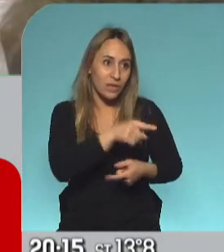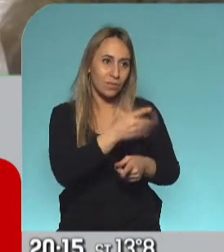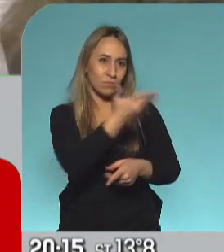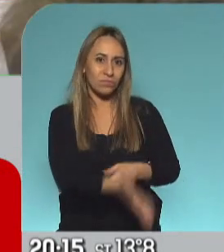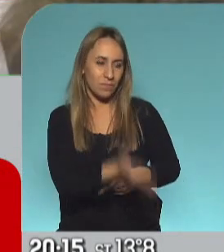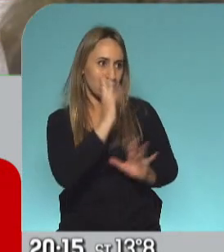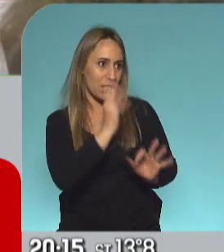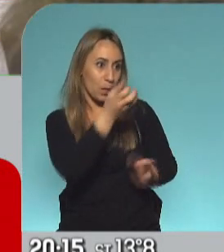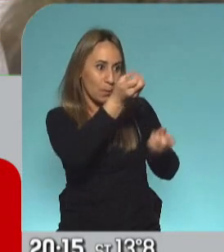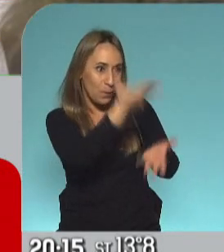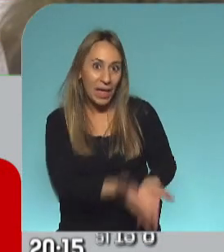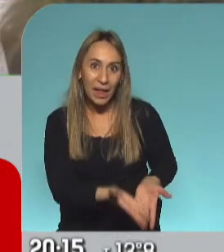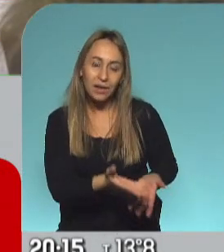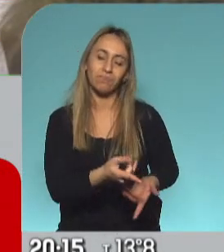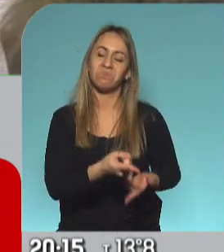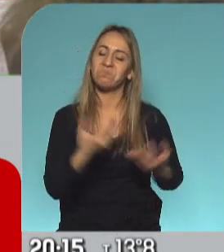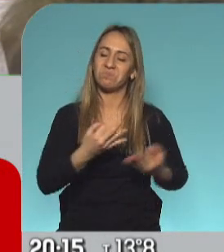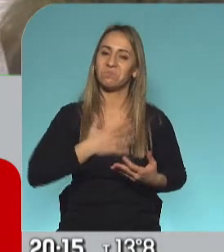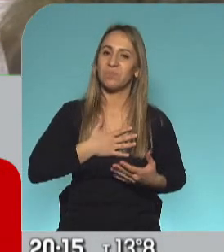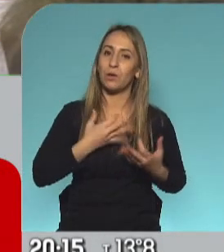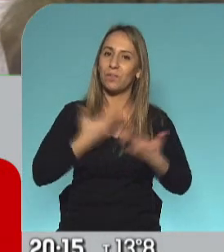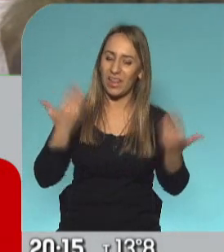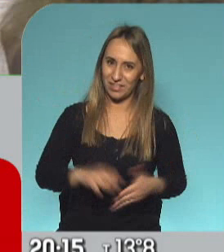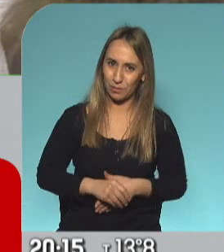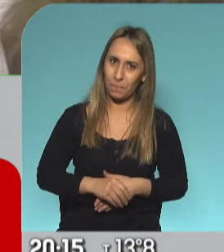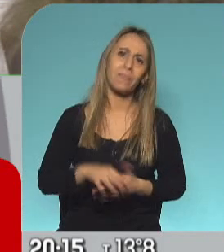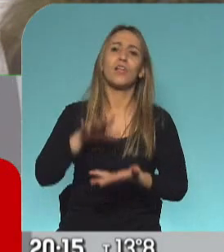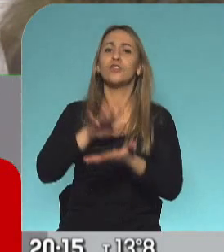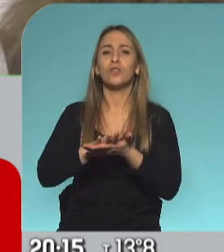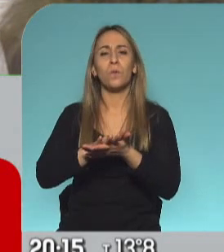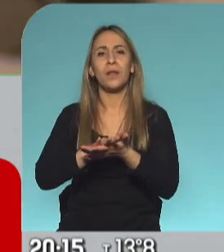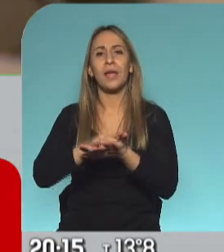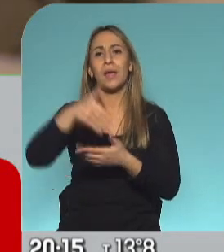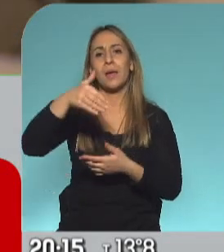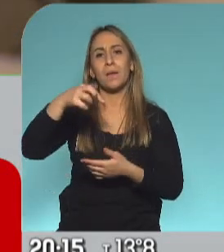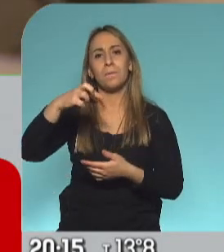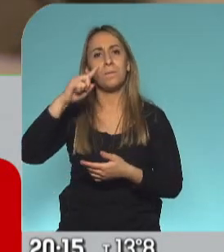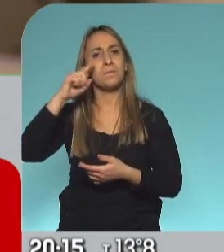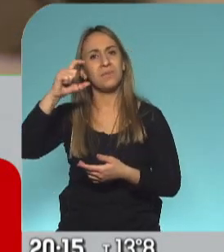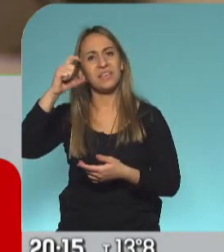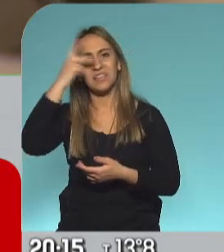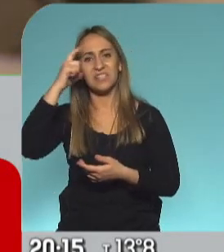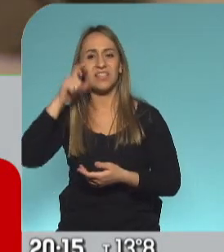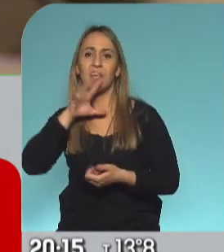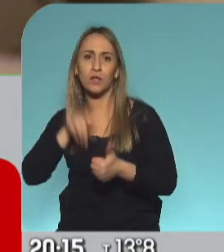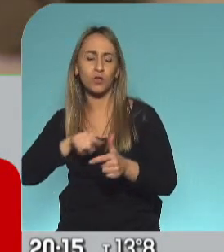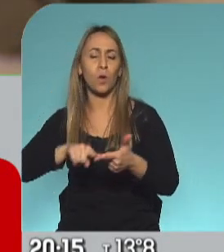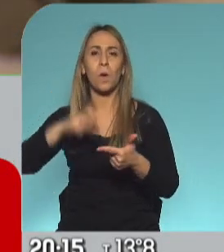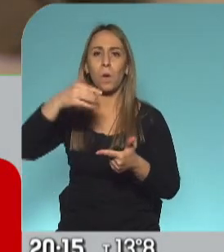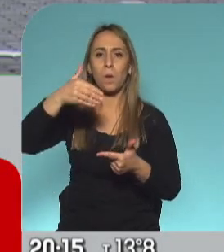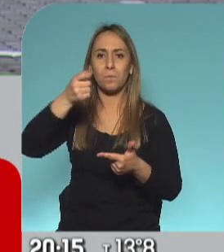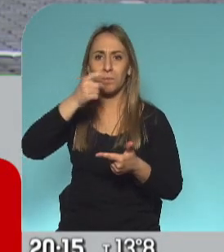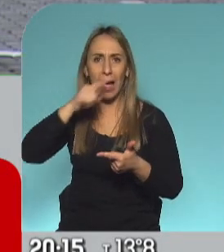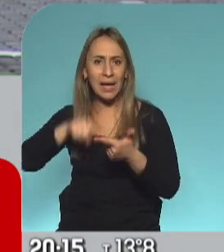respecto a Pichetto y a Macri, les quiero decir me resulta raro que gente que ha estado en el gobierno de un país y que